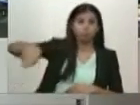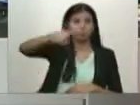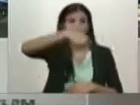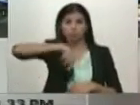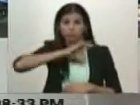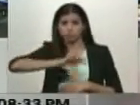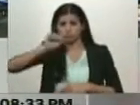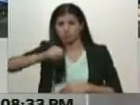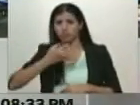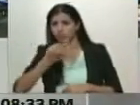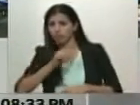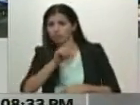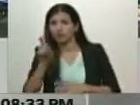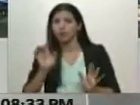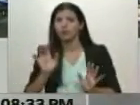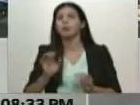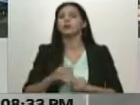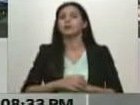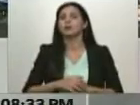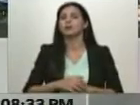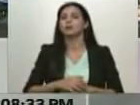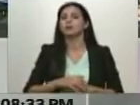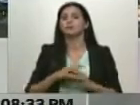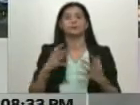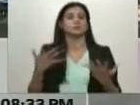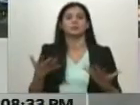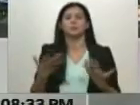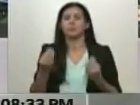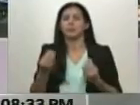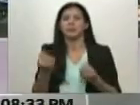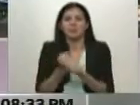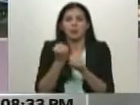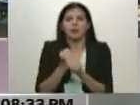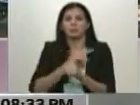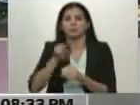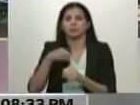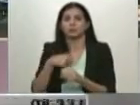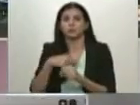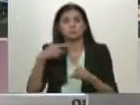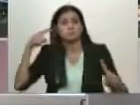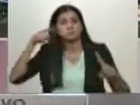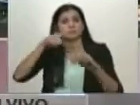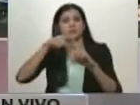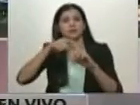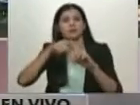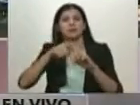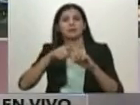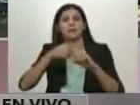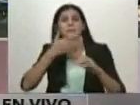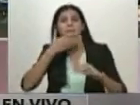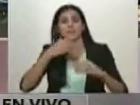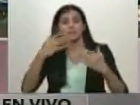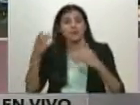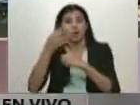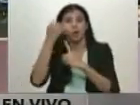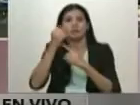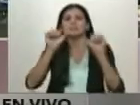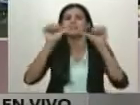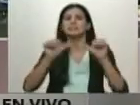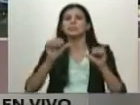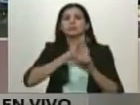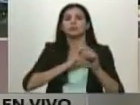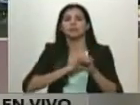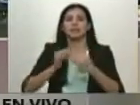Y hacemos todo en función de la construcción de un sistema social de felicidad, de igualdad, de libertad,